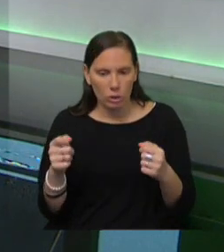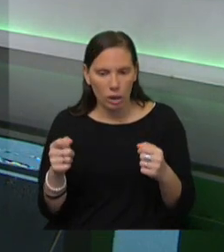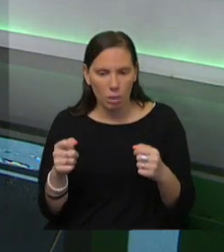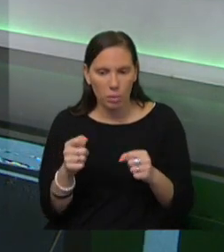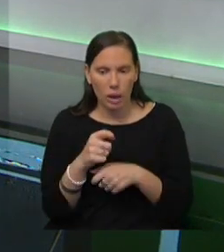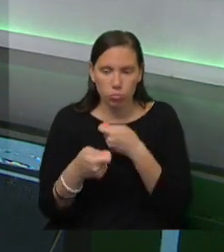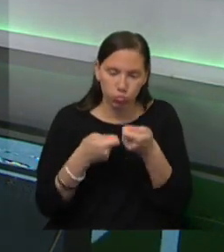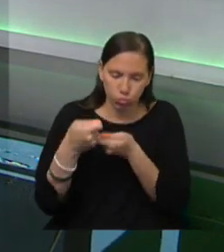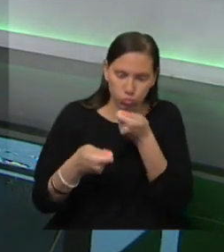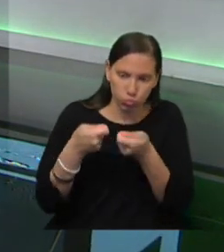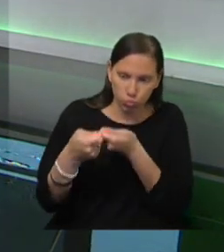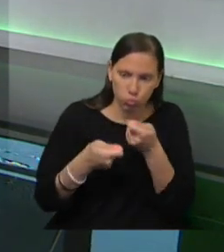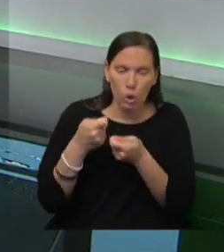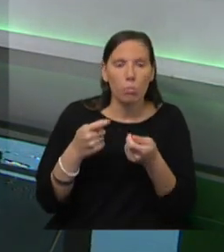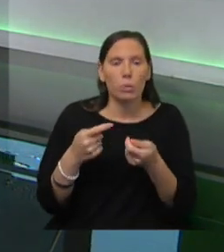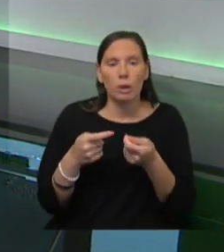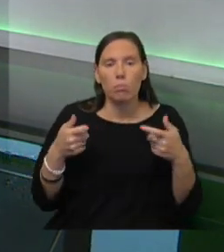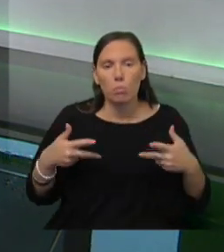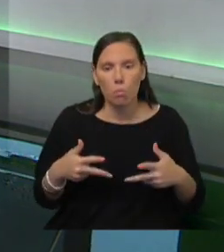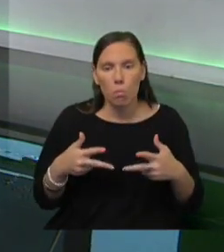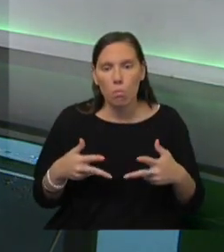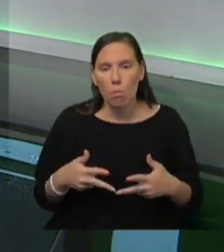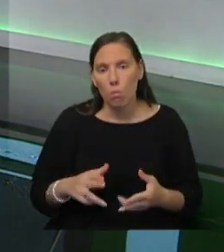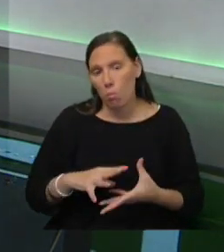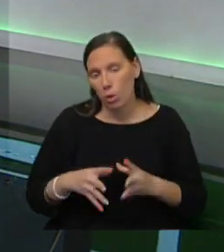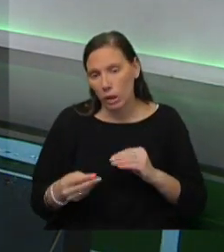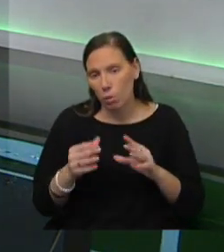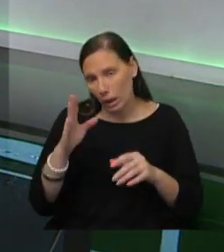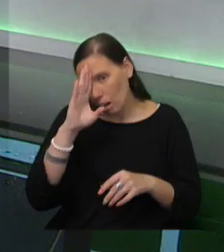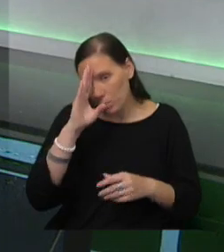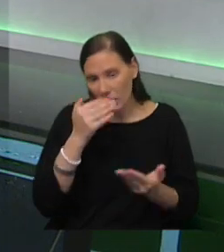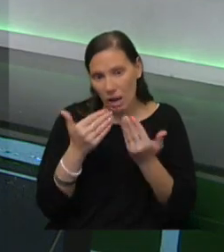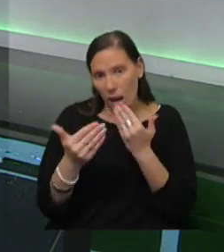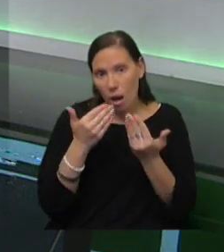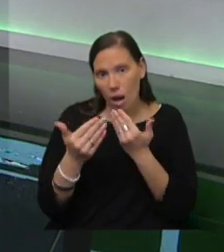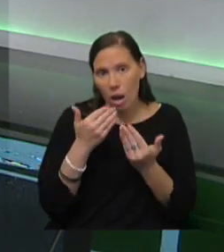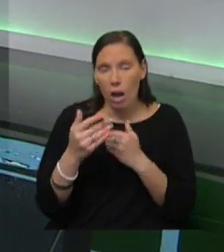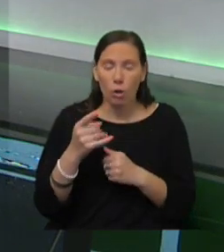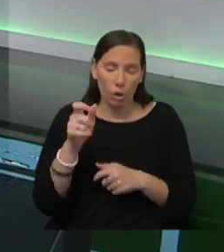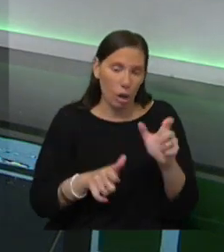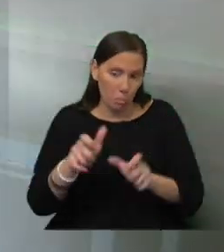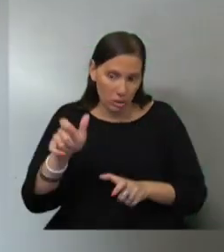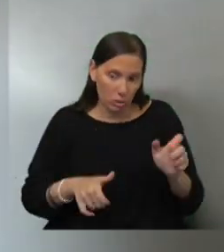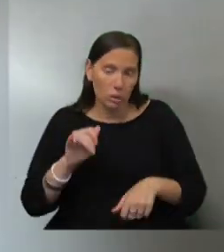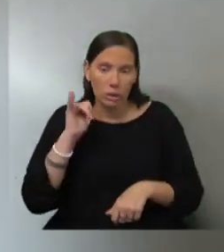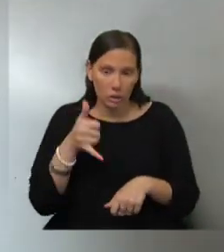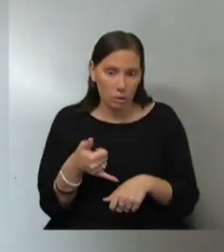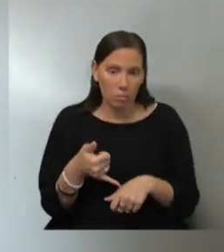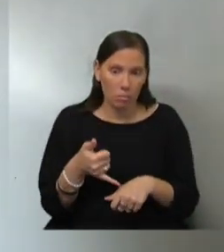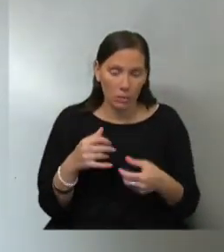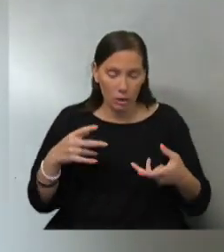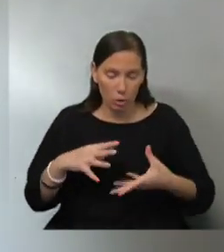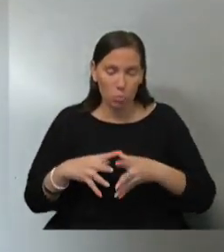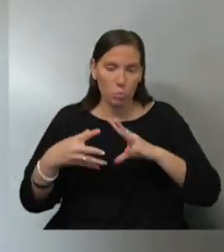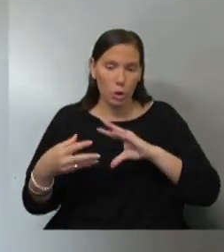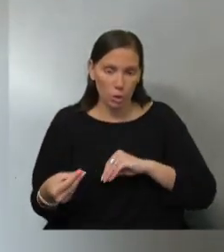alimentar modelos que aprendan a conversar con las personas porque En definitiva es eso Sí exactamente y exactamente y son modelos que